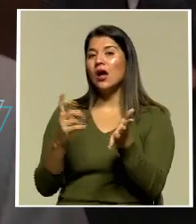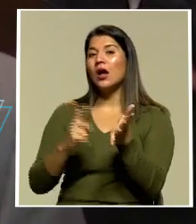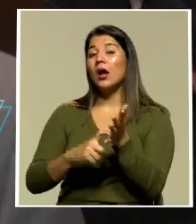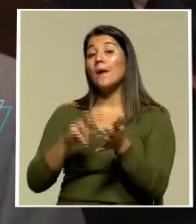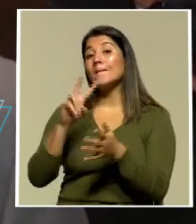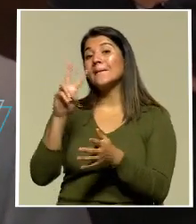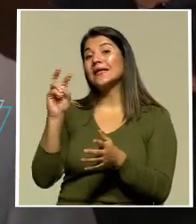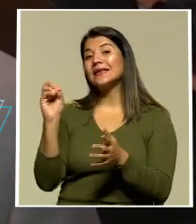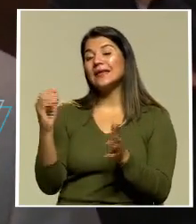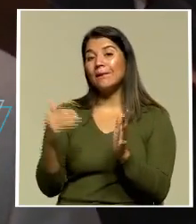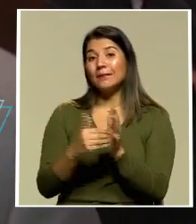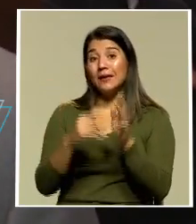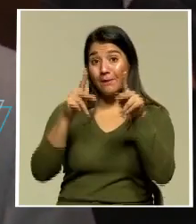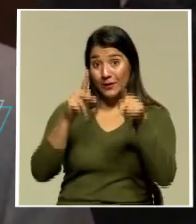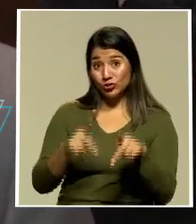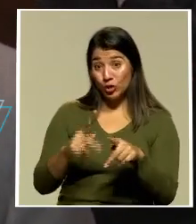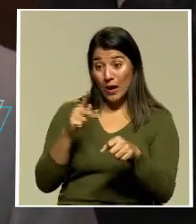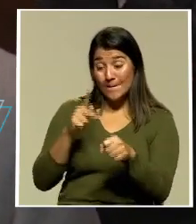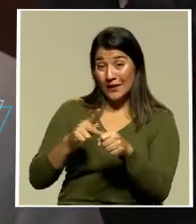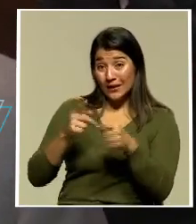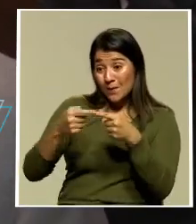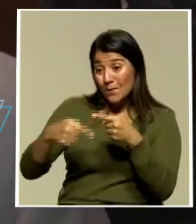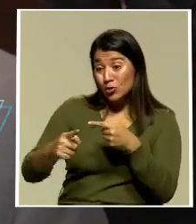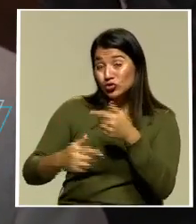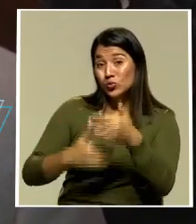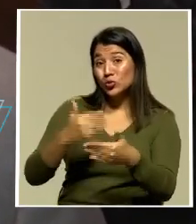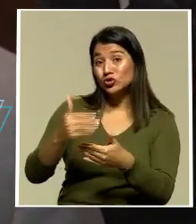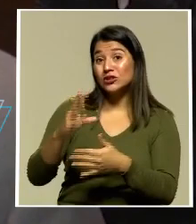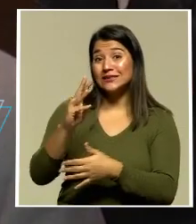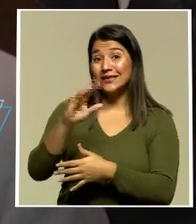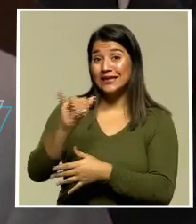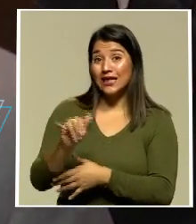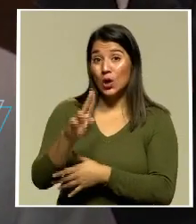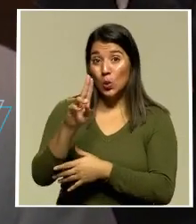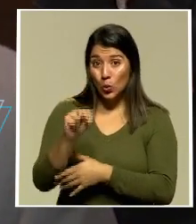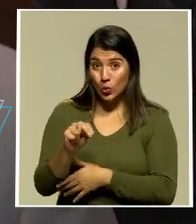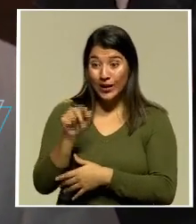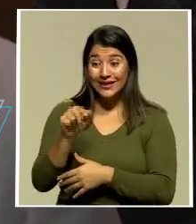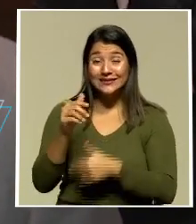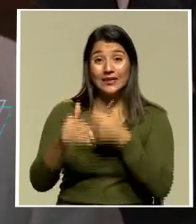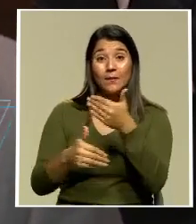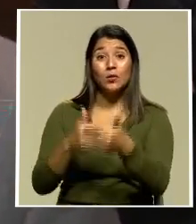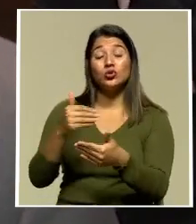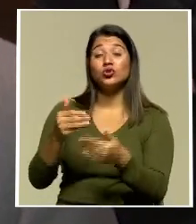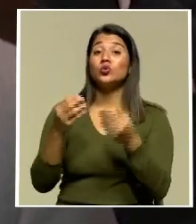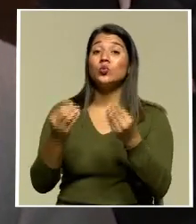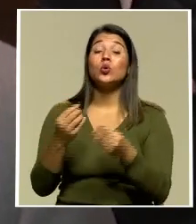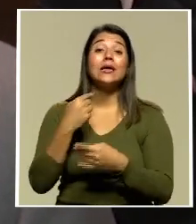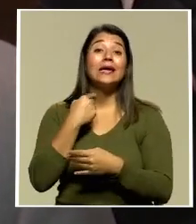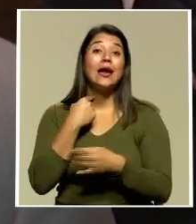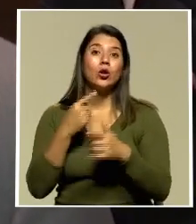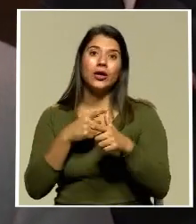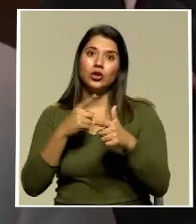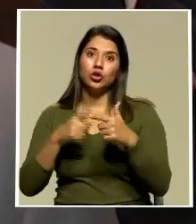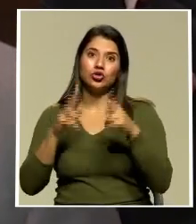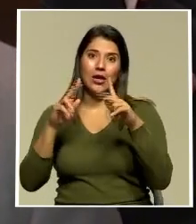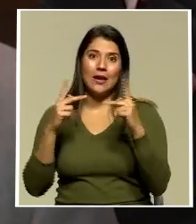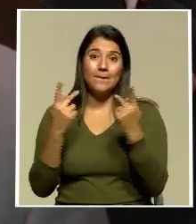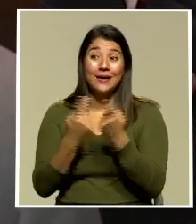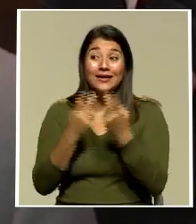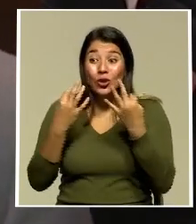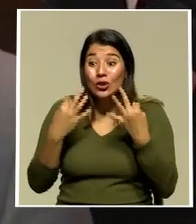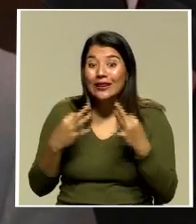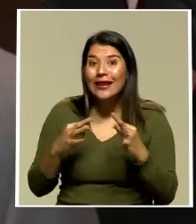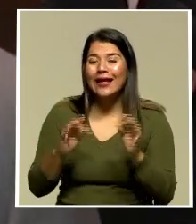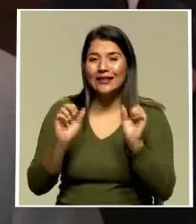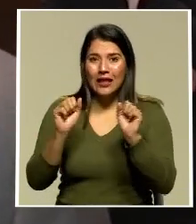participar en los procesos del 6 de junio. El proceso es muy caro. y entonces el partido intenta distribuir las cargas